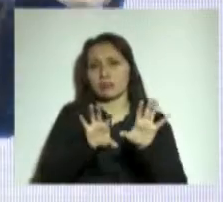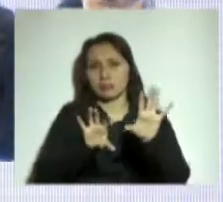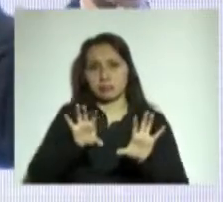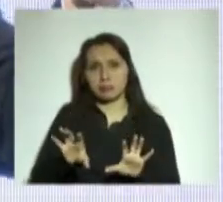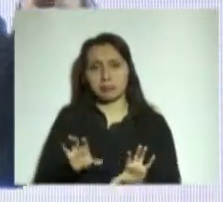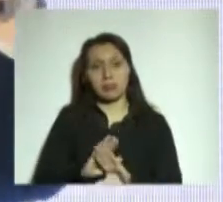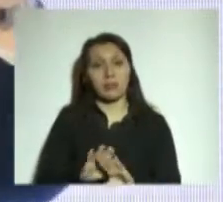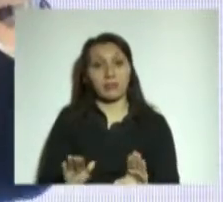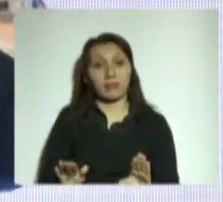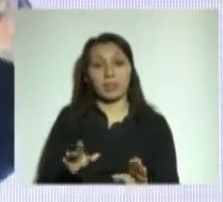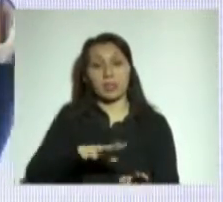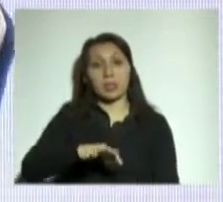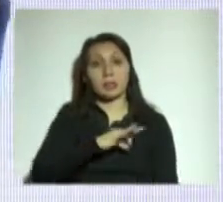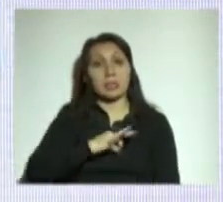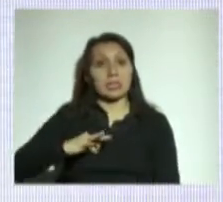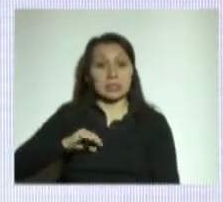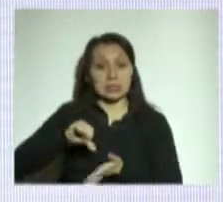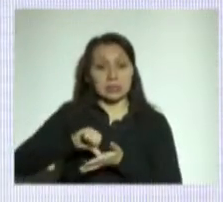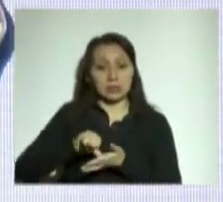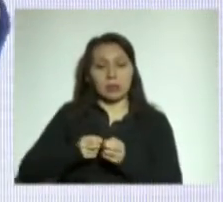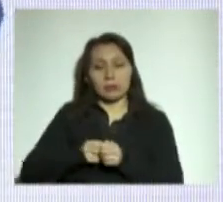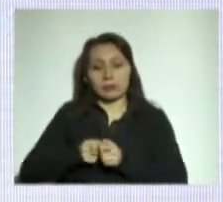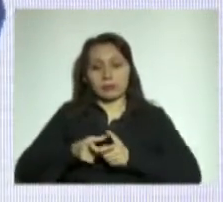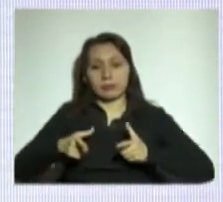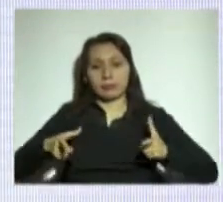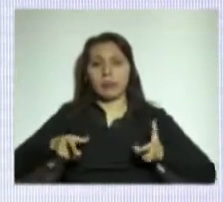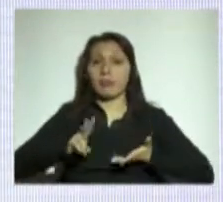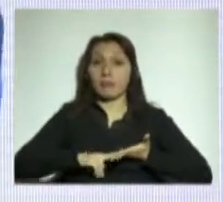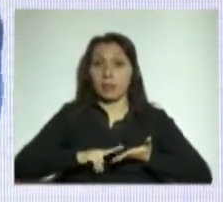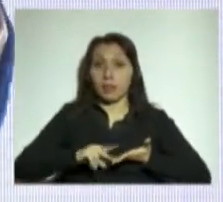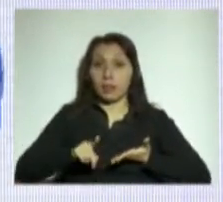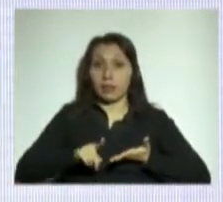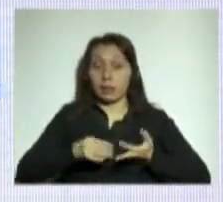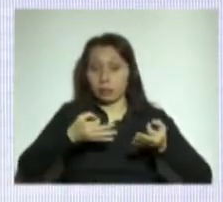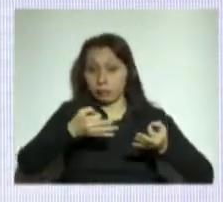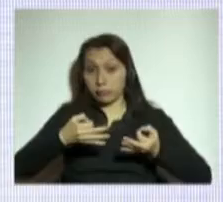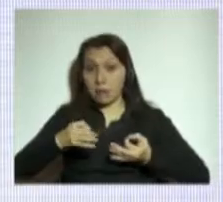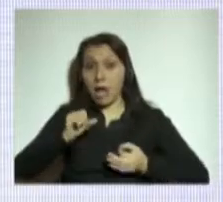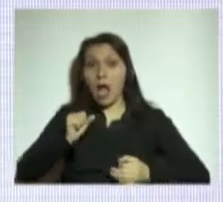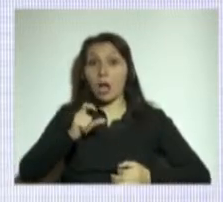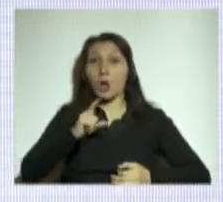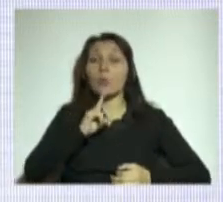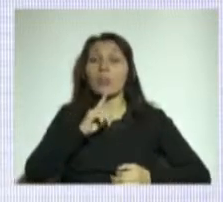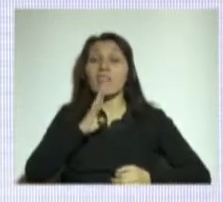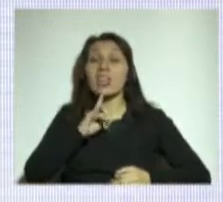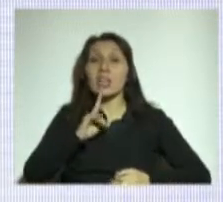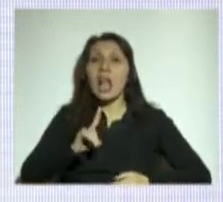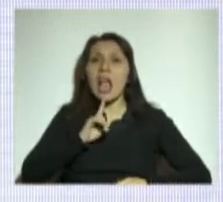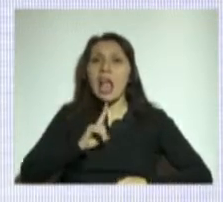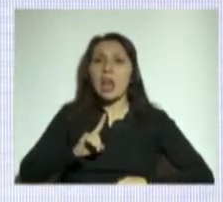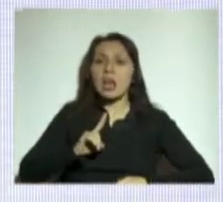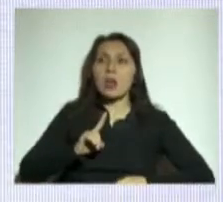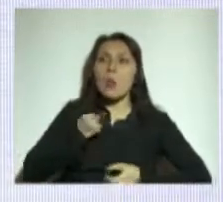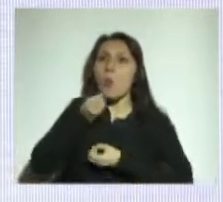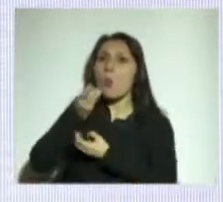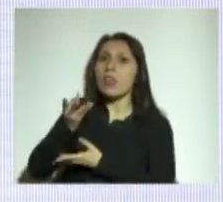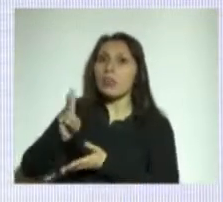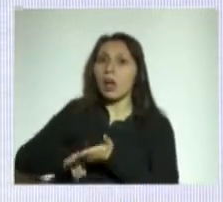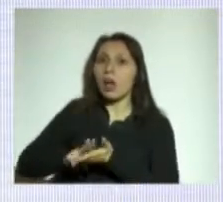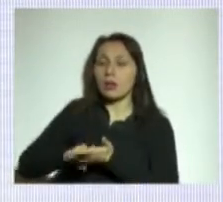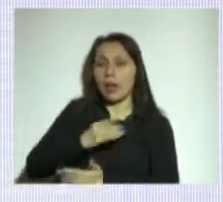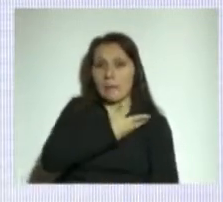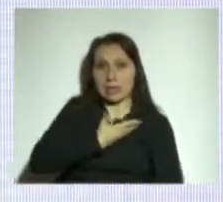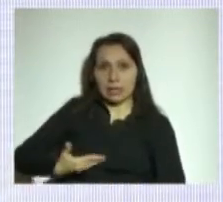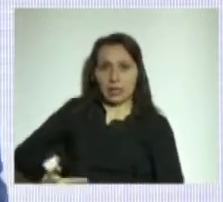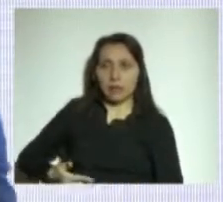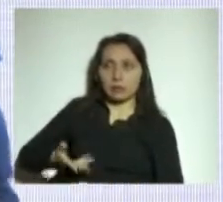la descentralización de los ministerios centrales, pero en realidad la accountability, tú a quién respondes, es al presidente del país. Eso es